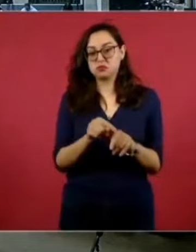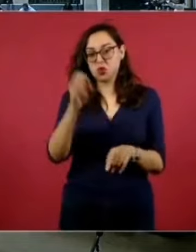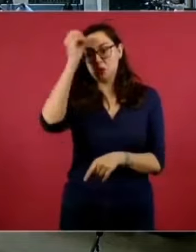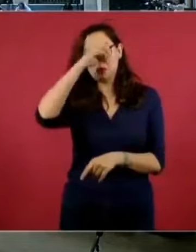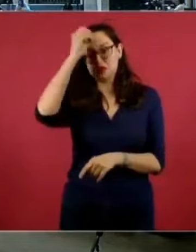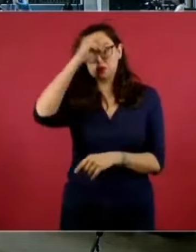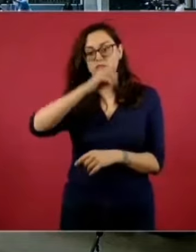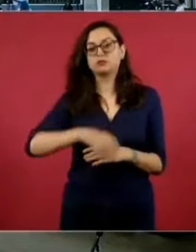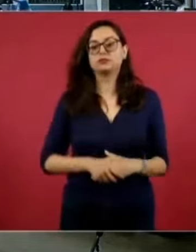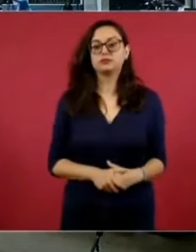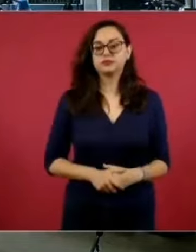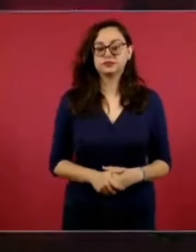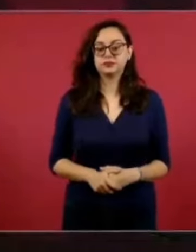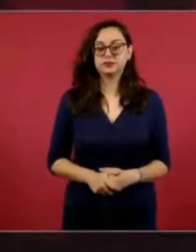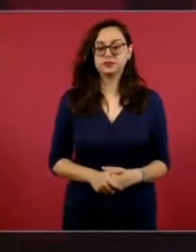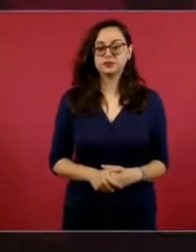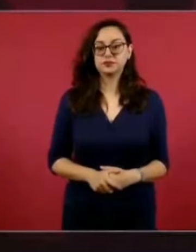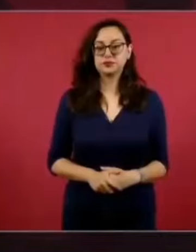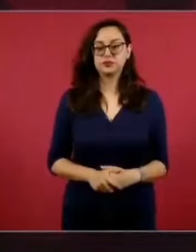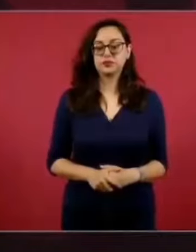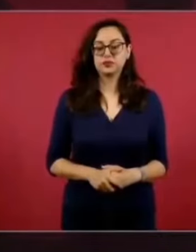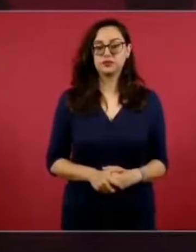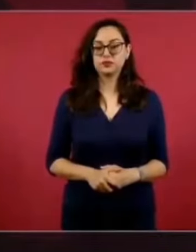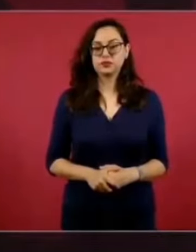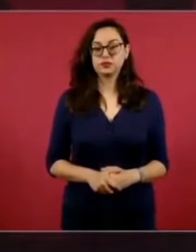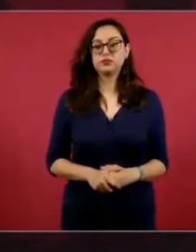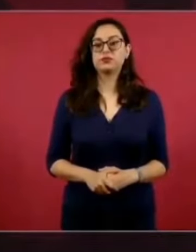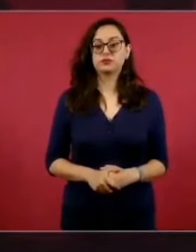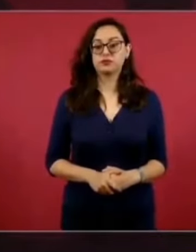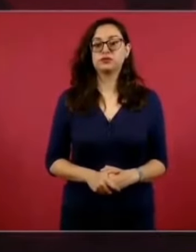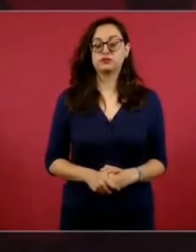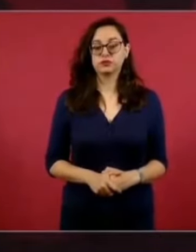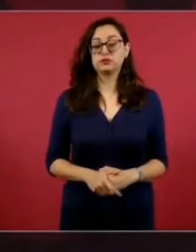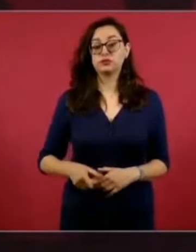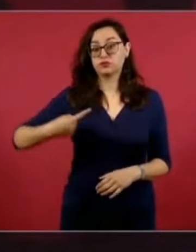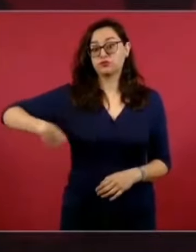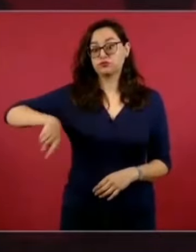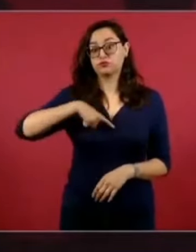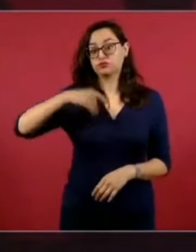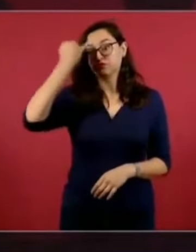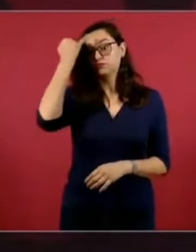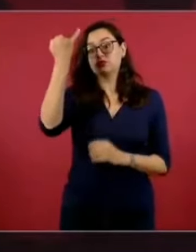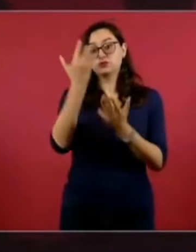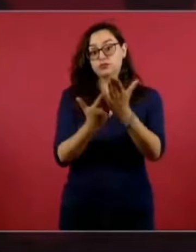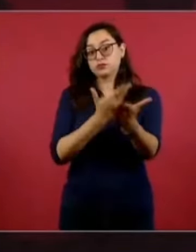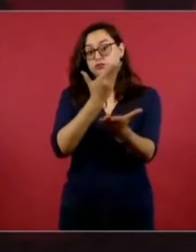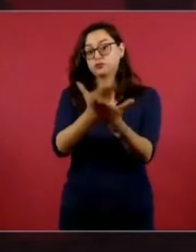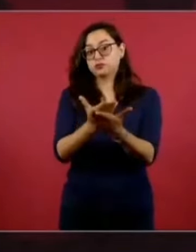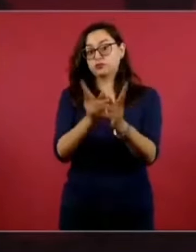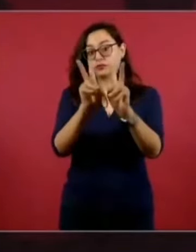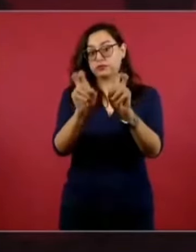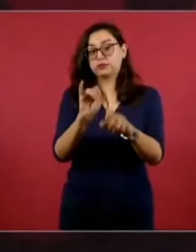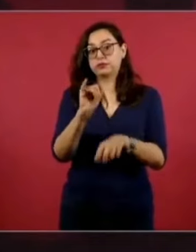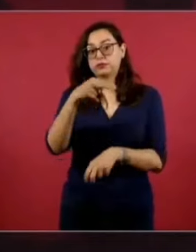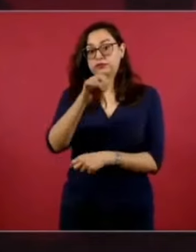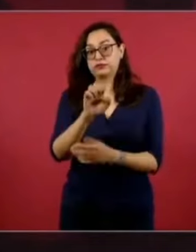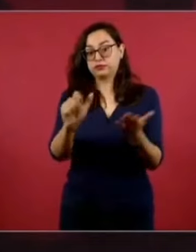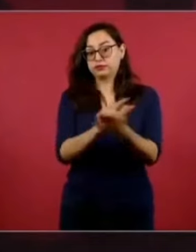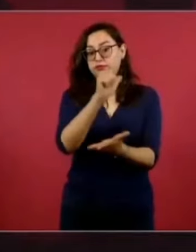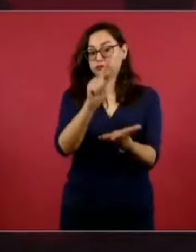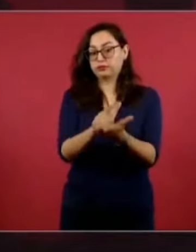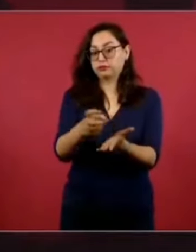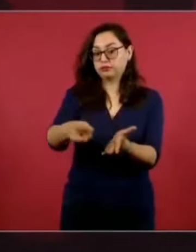esper esperemos que se apruebe la iniciativa de reforma este